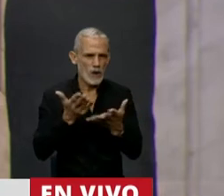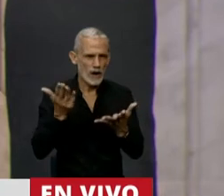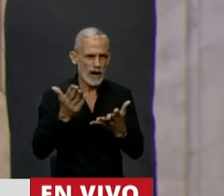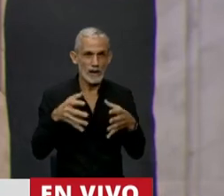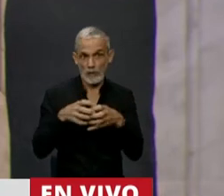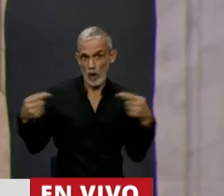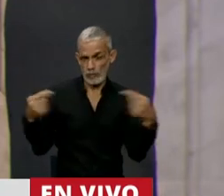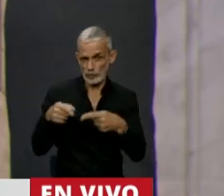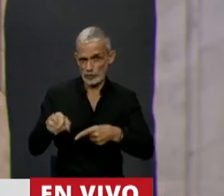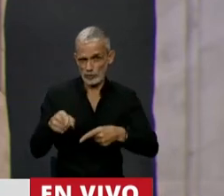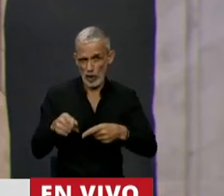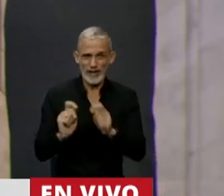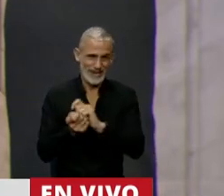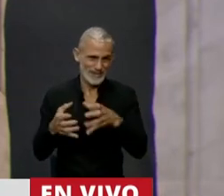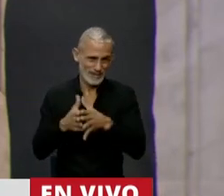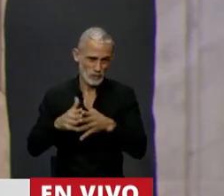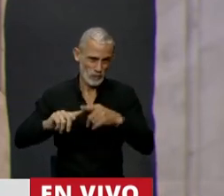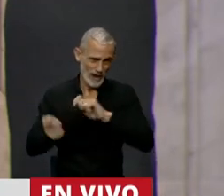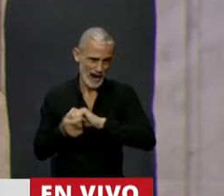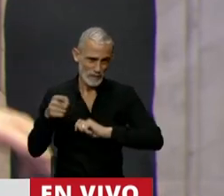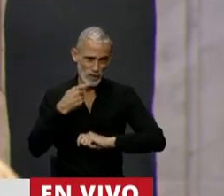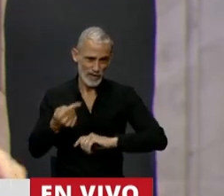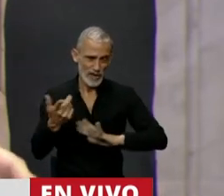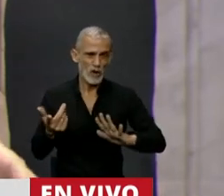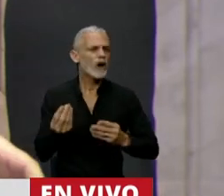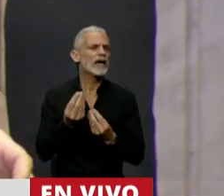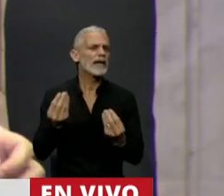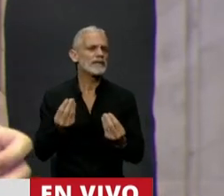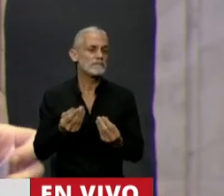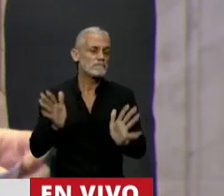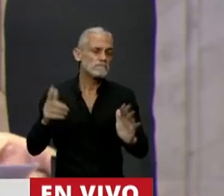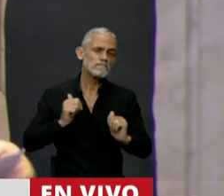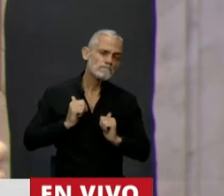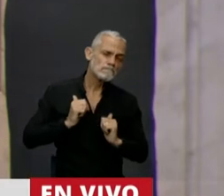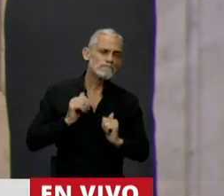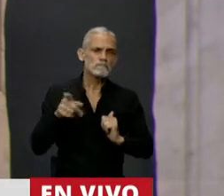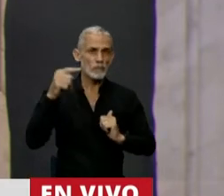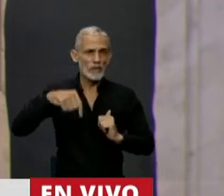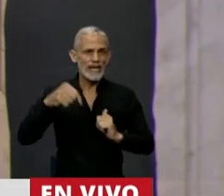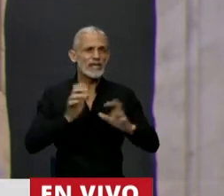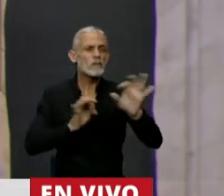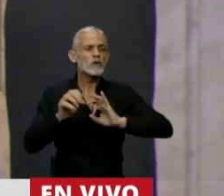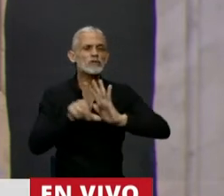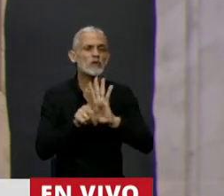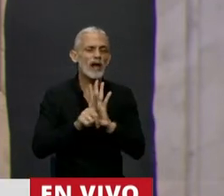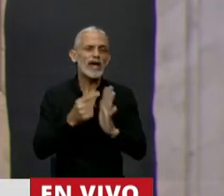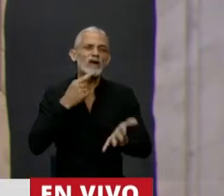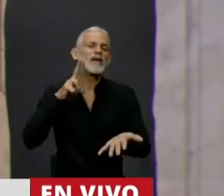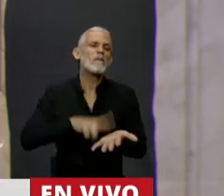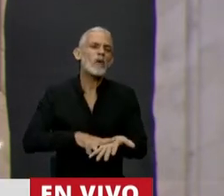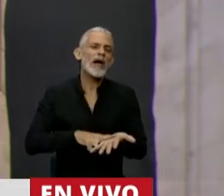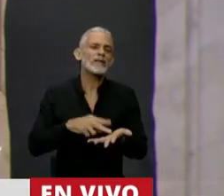la oposición de Cambiemos, que, bueno, escuchamos que este era un